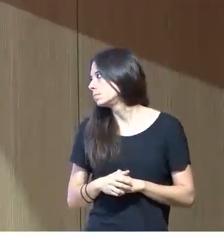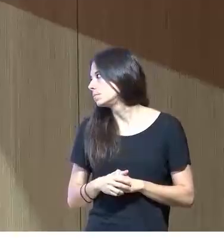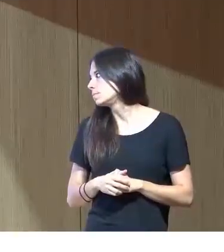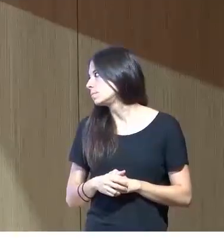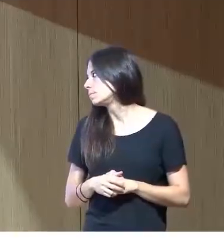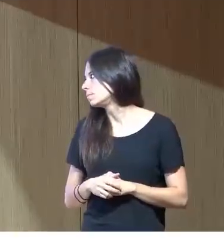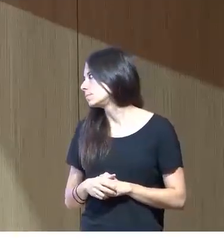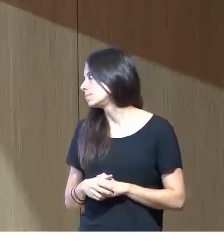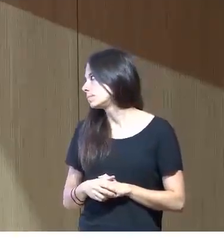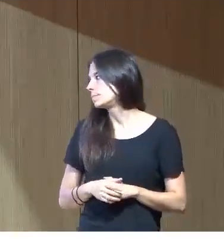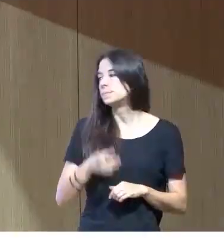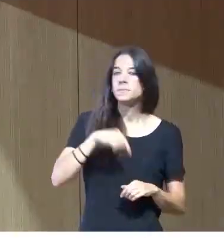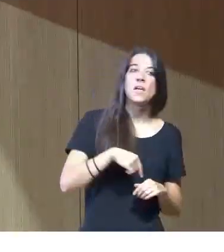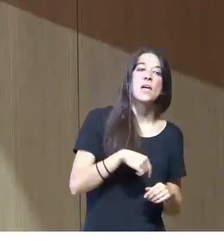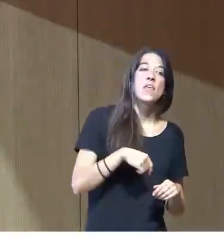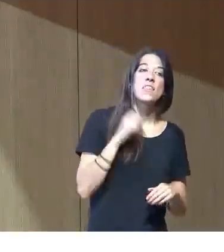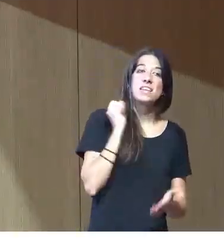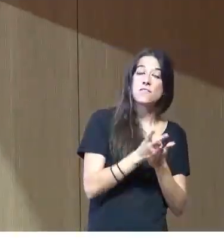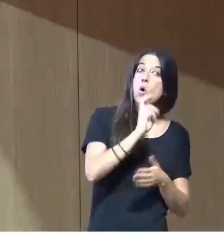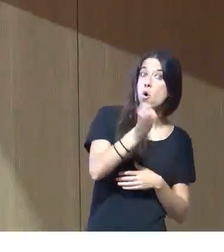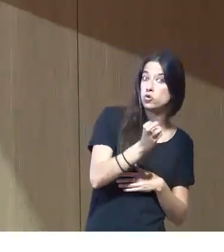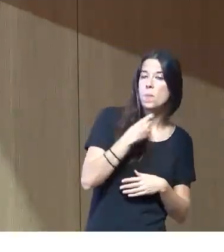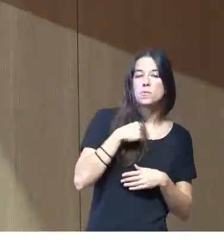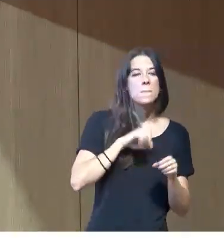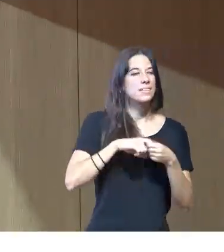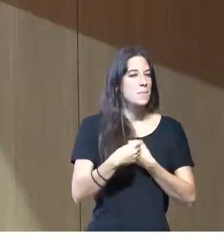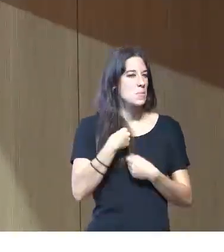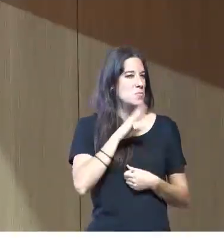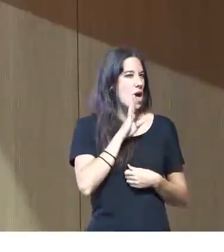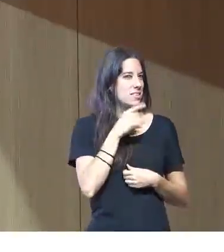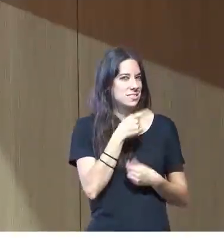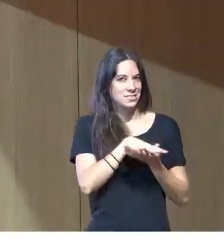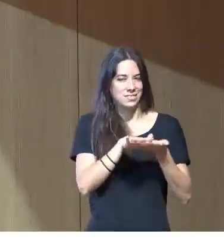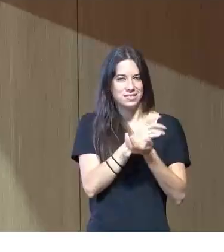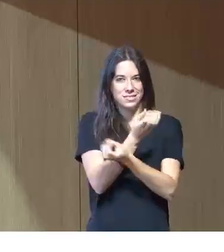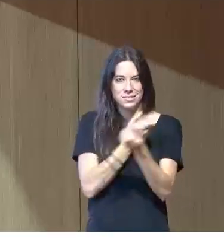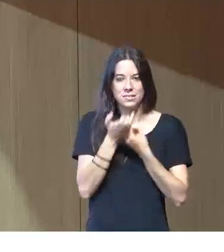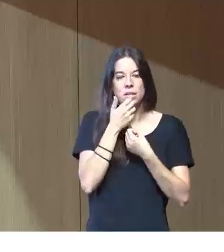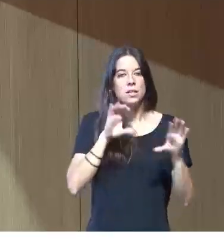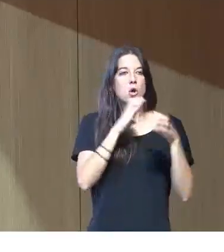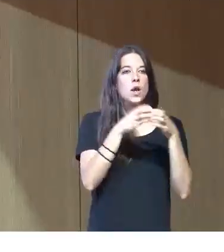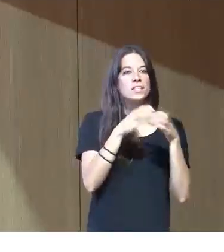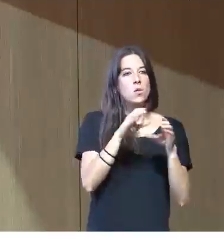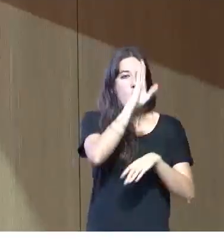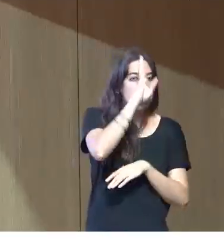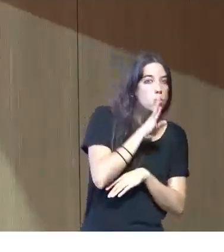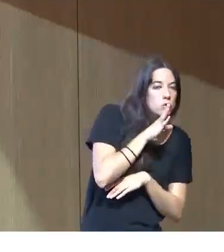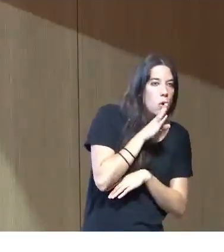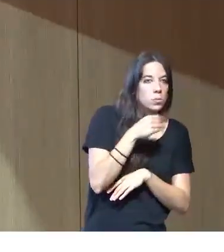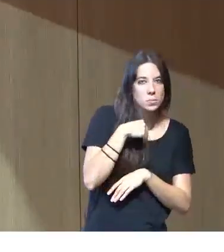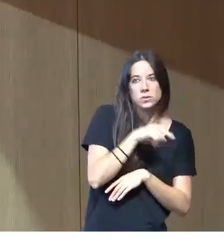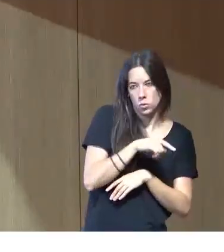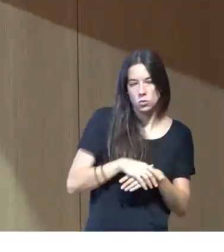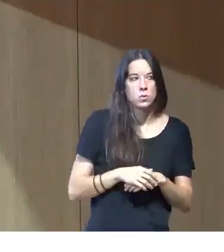otro desafío que tenemos es la propia participación lo que se venía comentando de este colectivo oculto pues